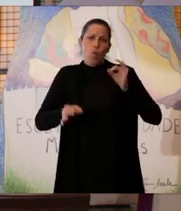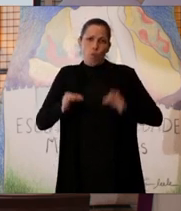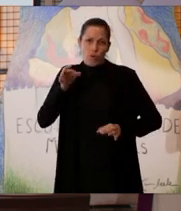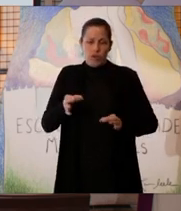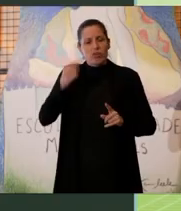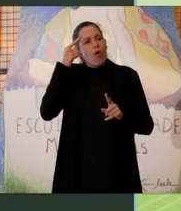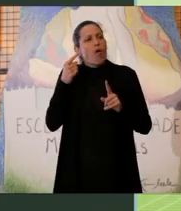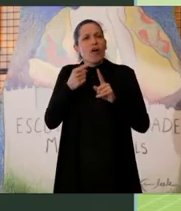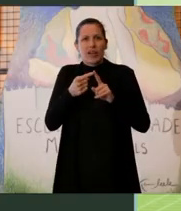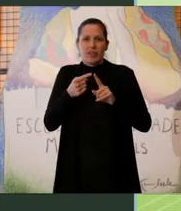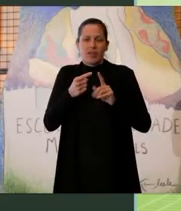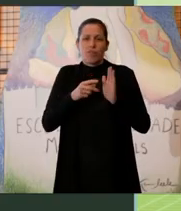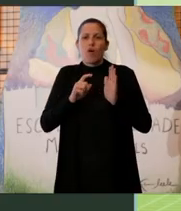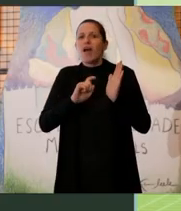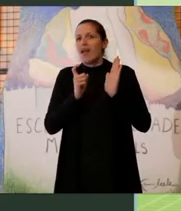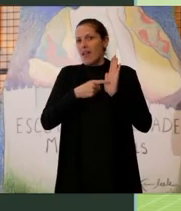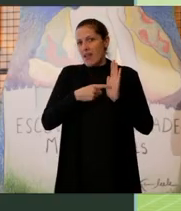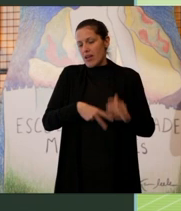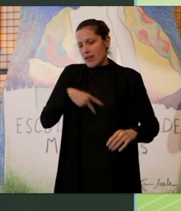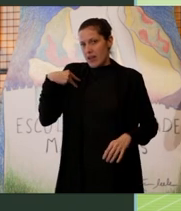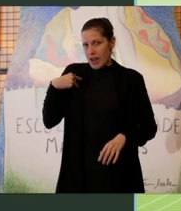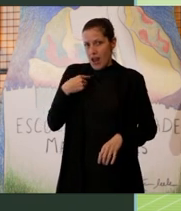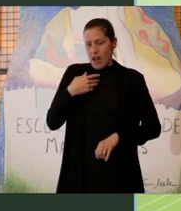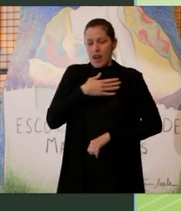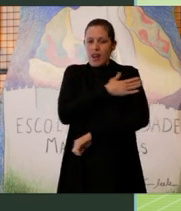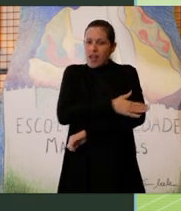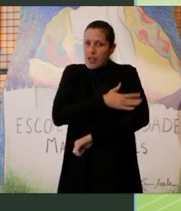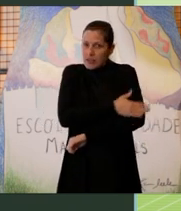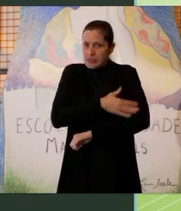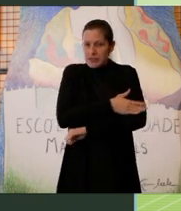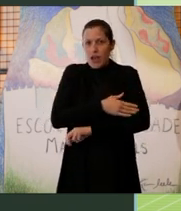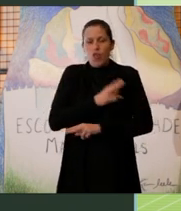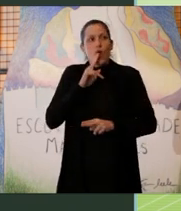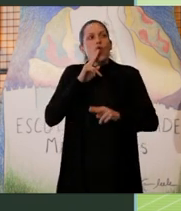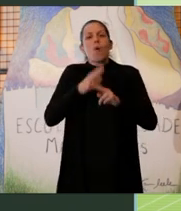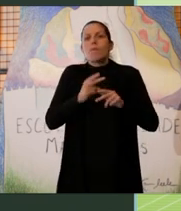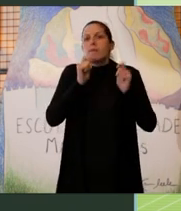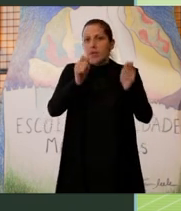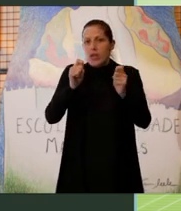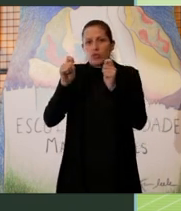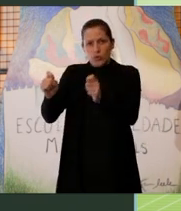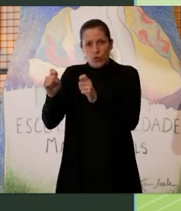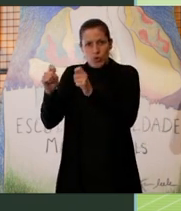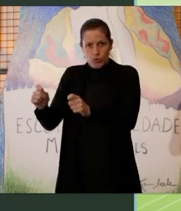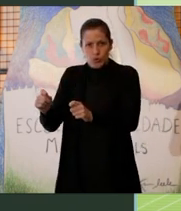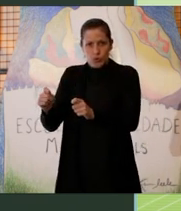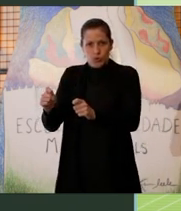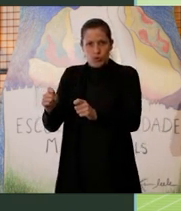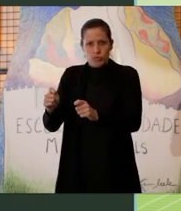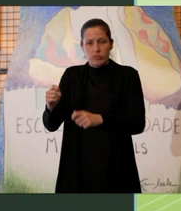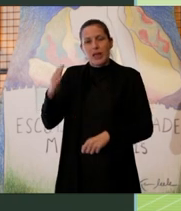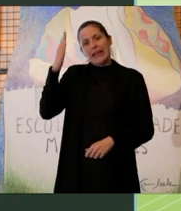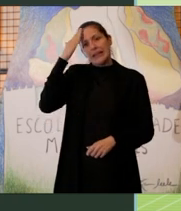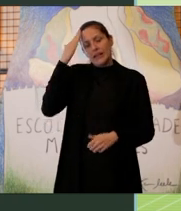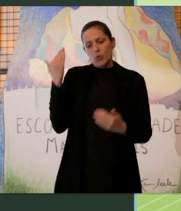del estado cumpla el principio de presencia equilibrada en los nombramientos de las personas titulares de los órganos